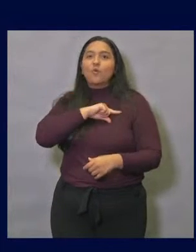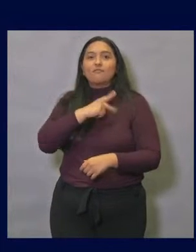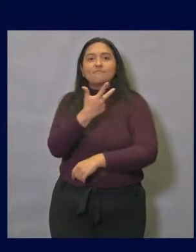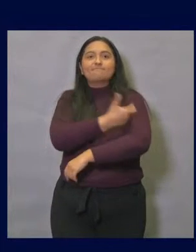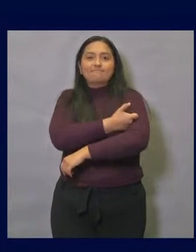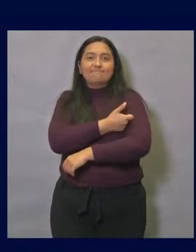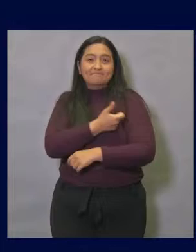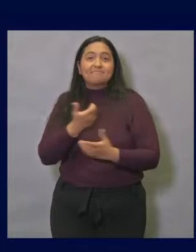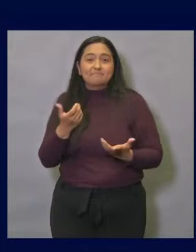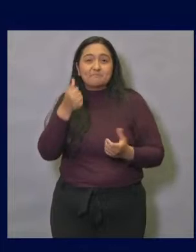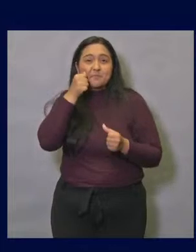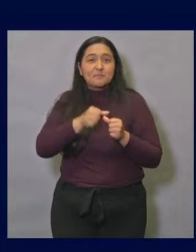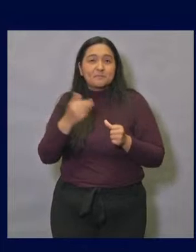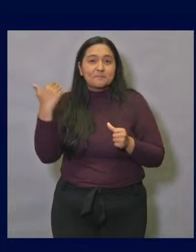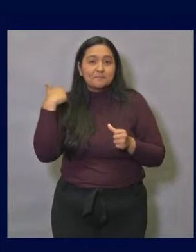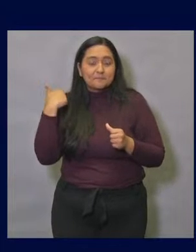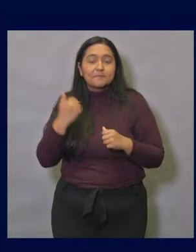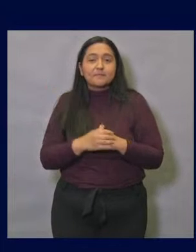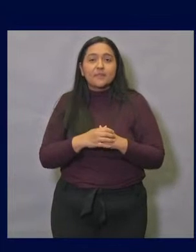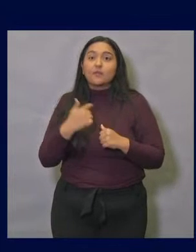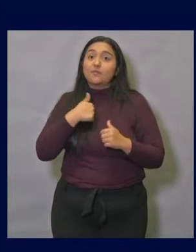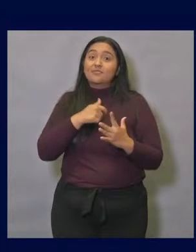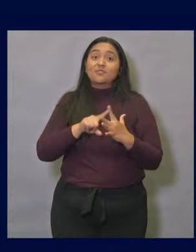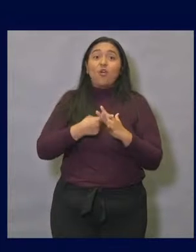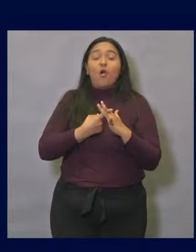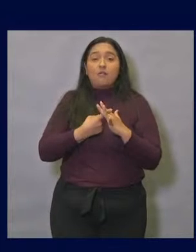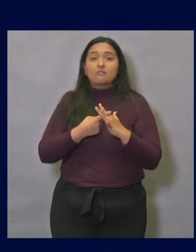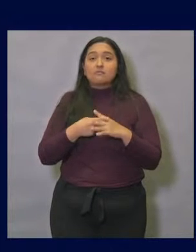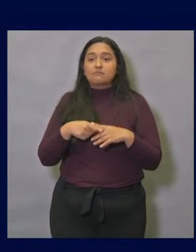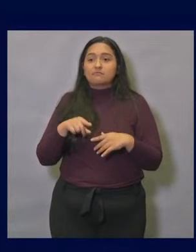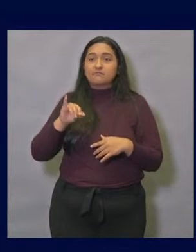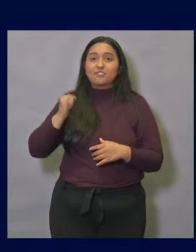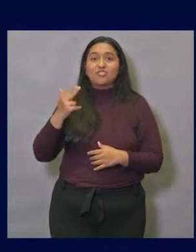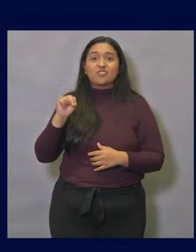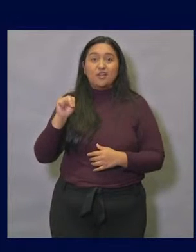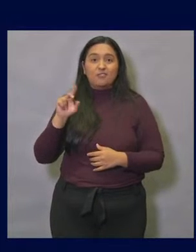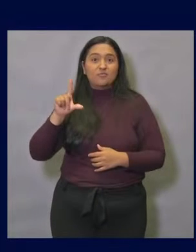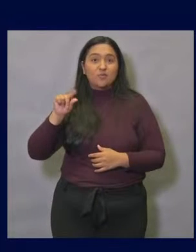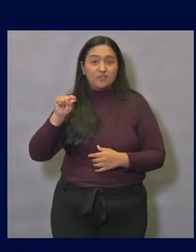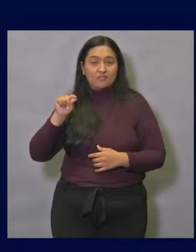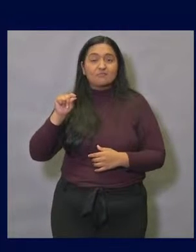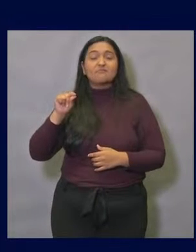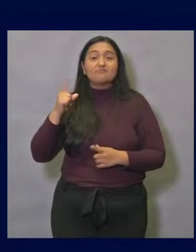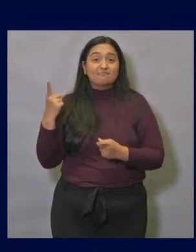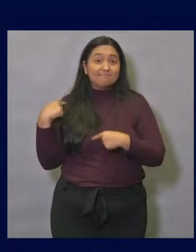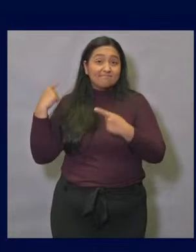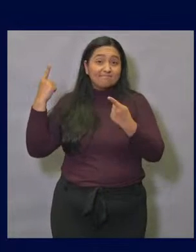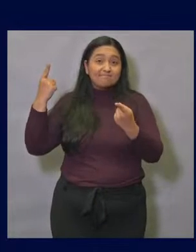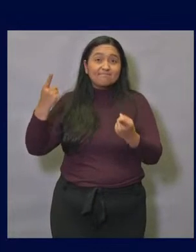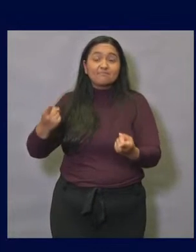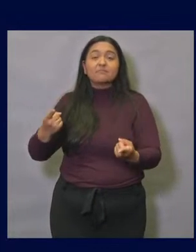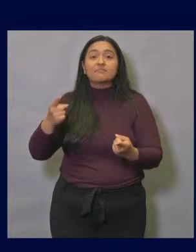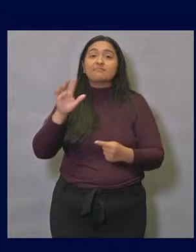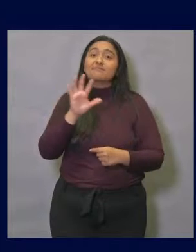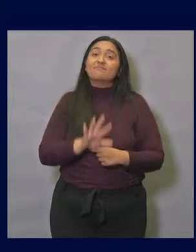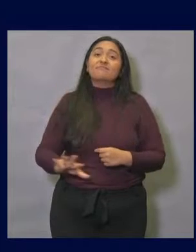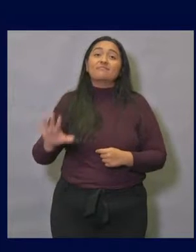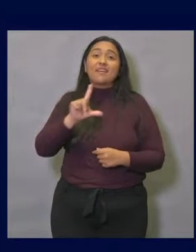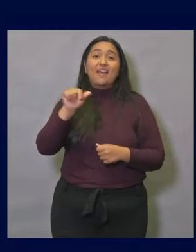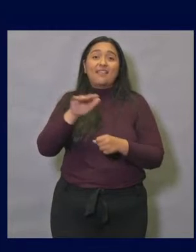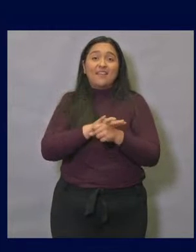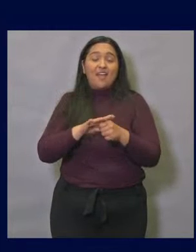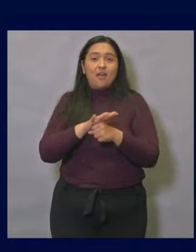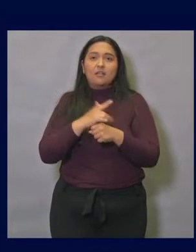COVID-19. Comenzamos a vacunar a las personas mayores el 20 de enero y desde entonces las comunidades de todo el condado realmente se